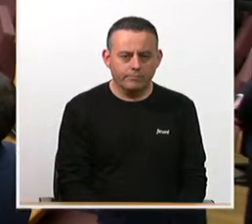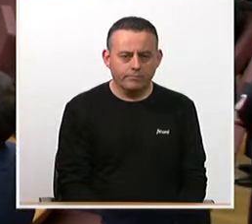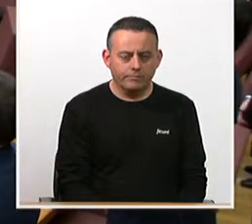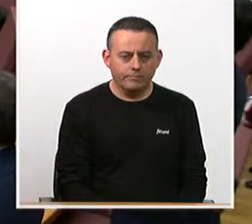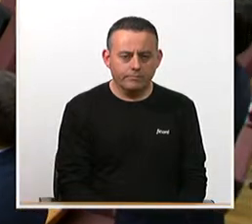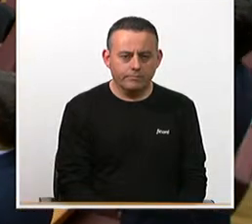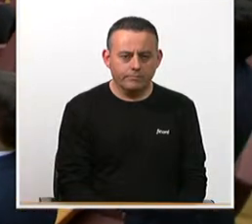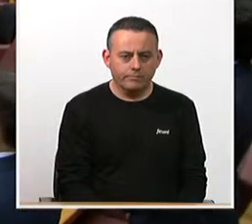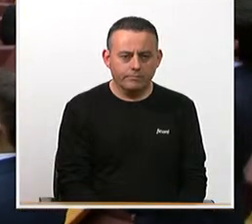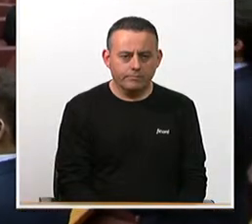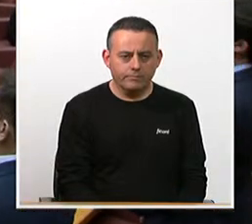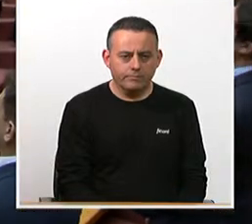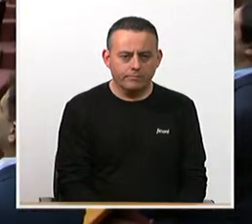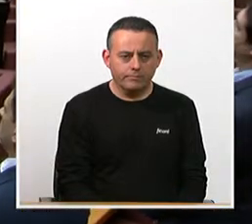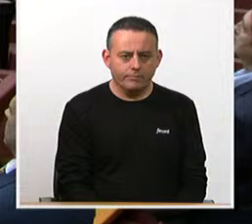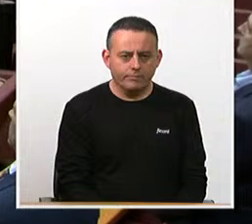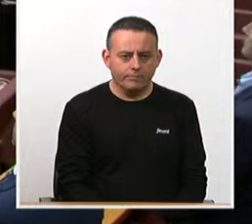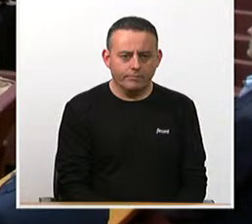Cortes